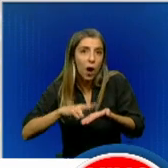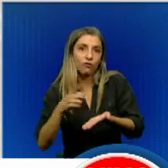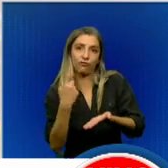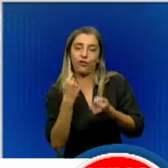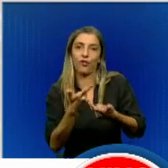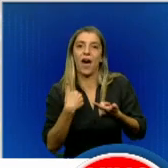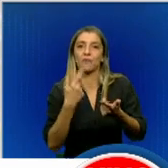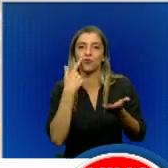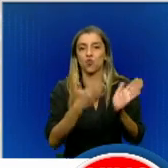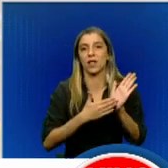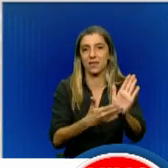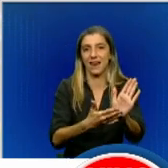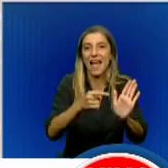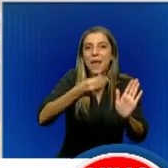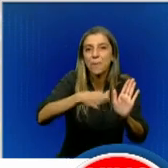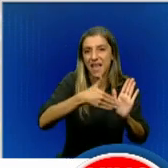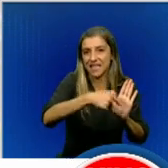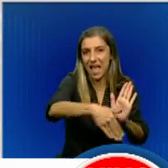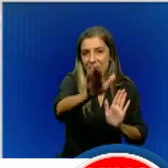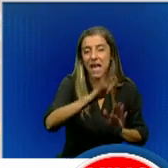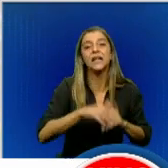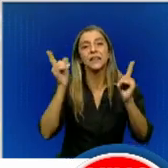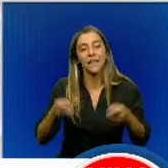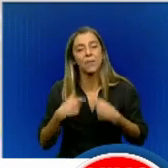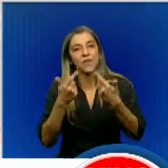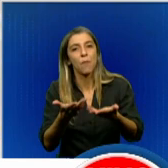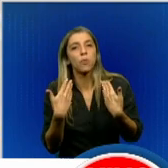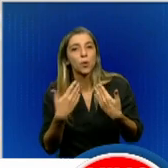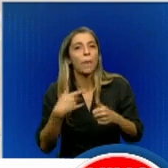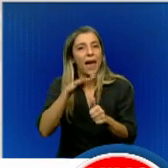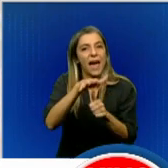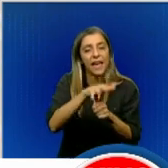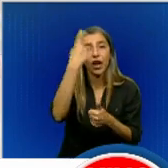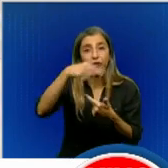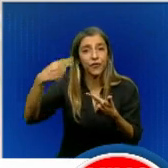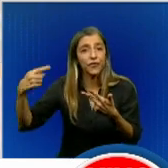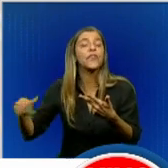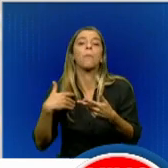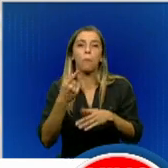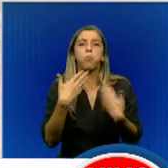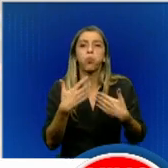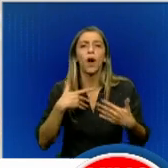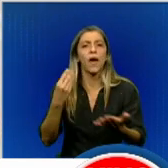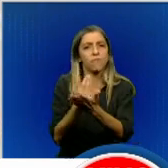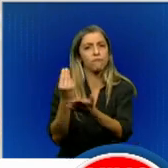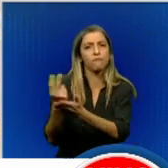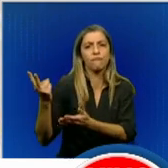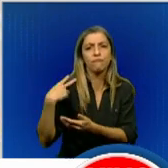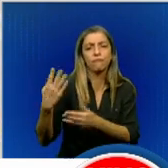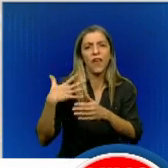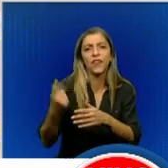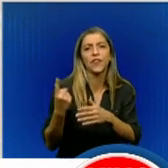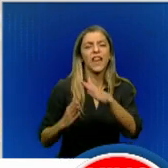beneficios específicos para mujeres travestis transexuales y transgénero en sus roles de director directora síndico síndica